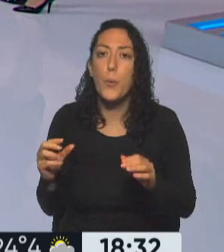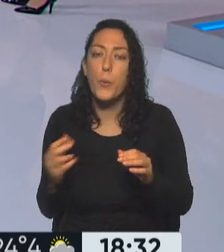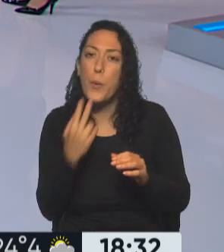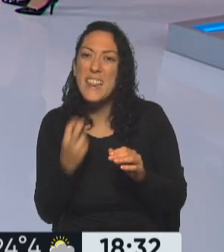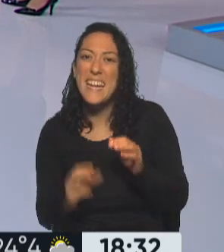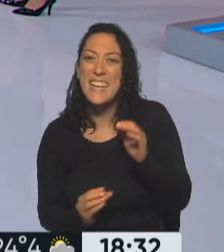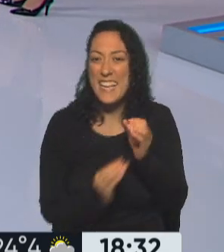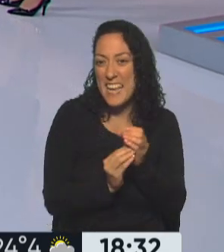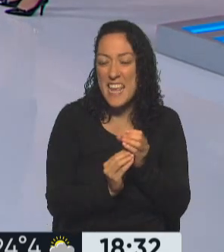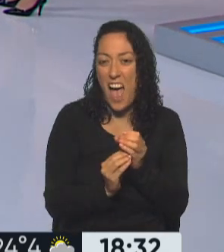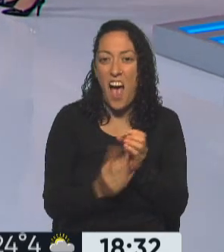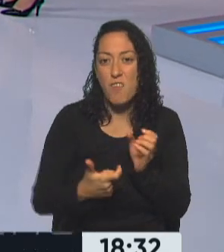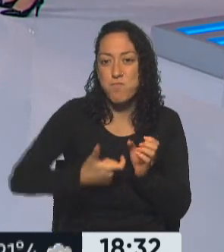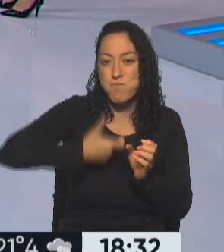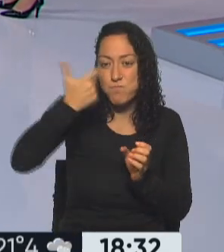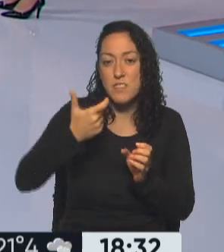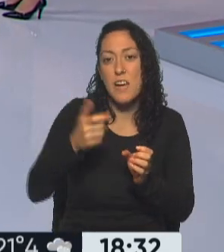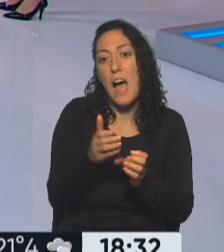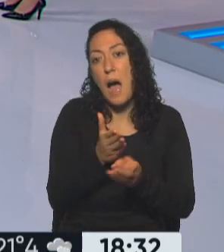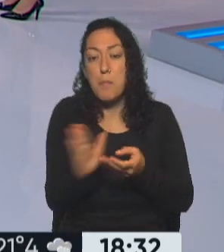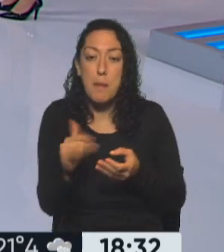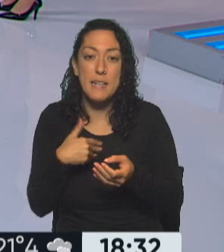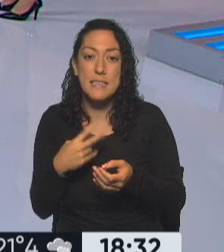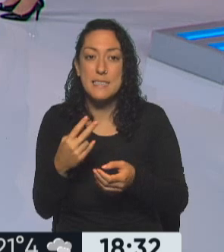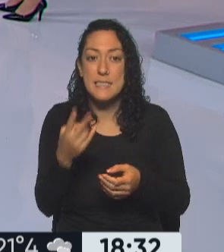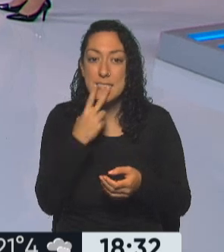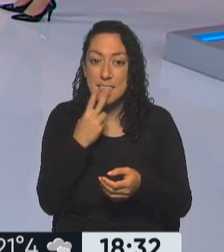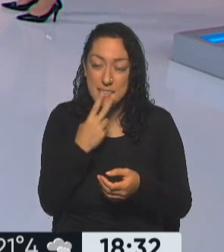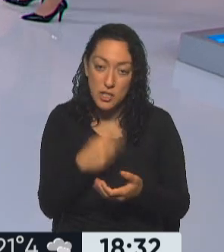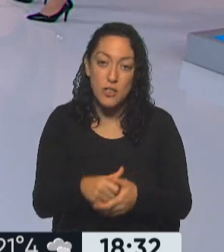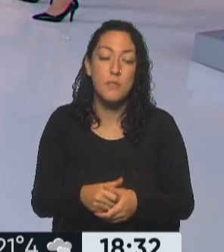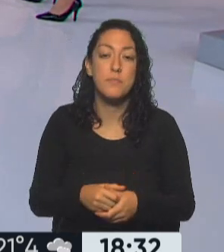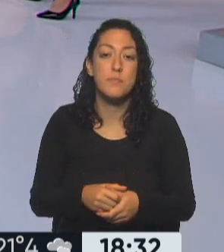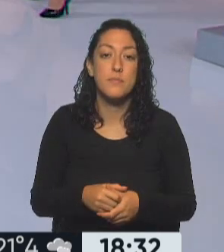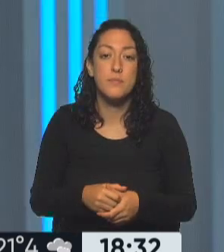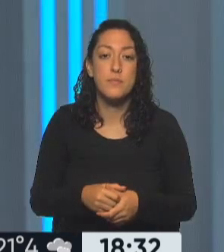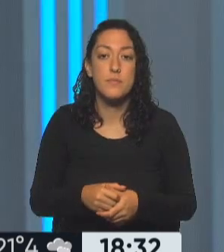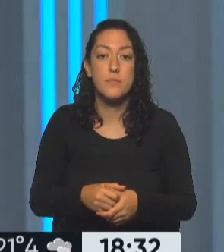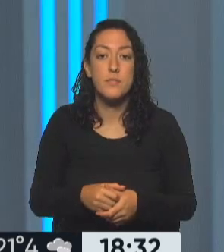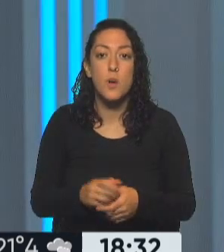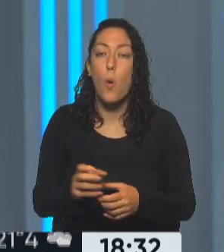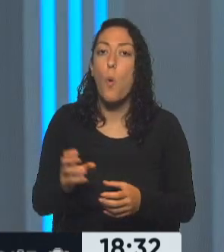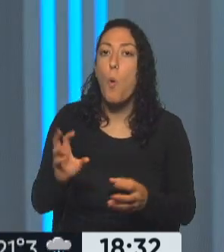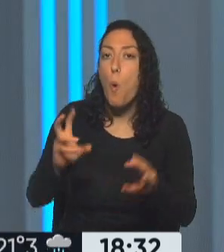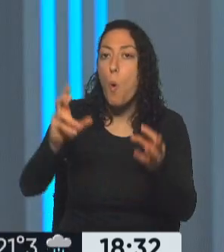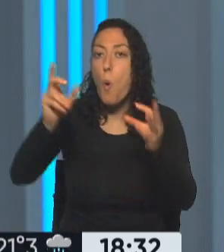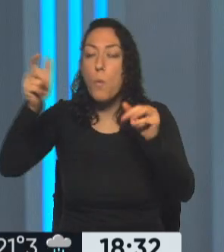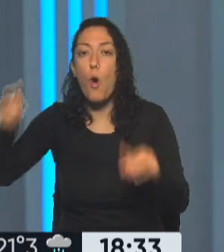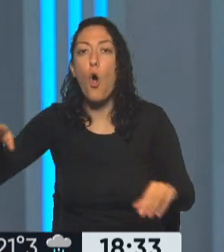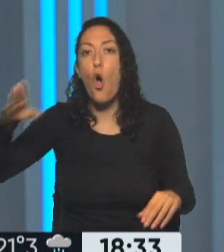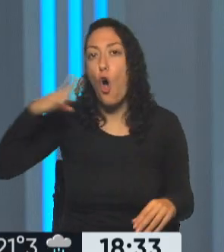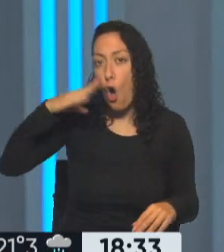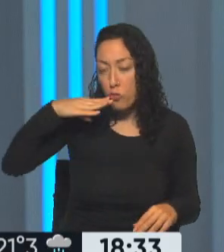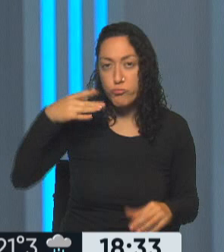calienta, y vos te compras aparte el cigarrillito electrónico que lo pones, no genera humo ni olor en el espacio en el que